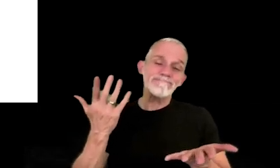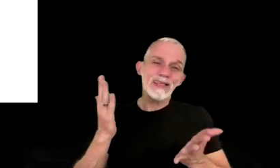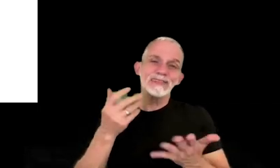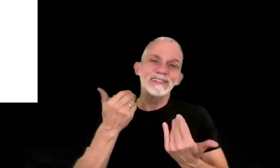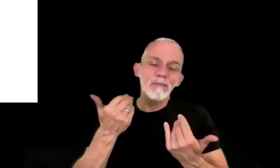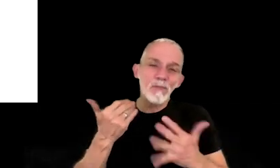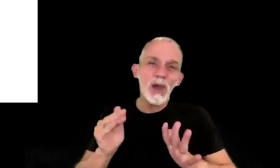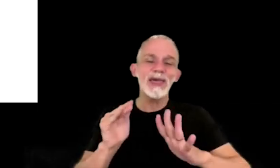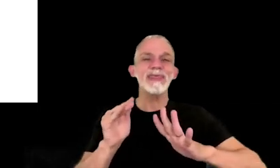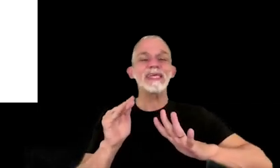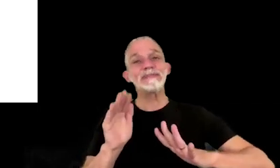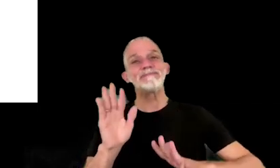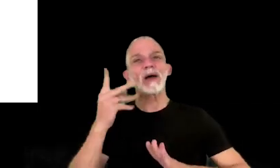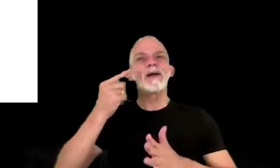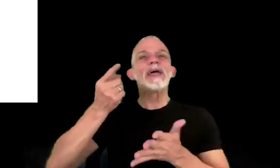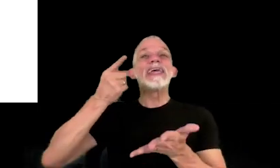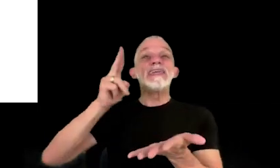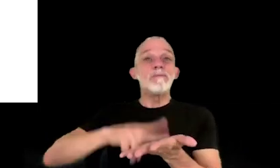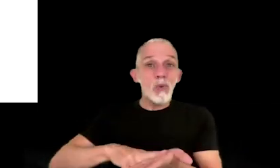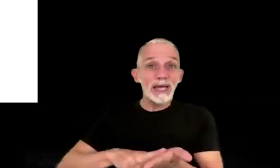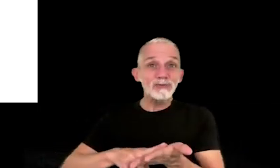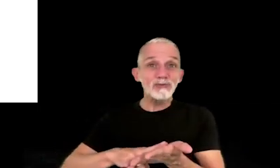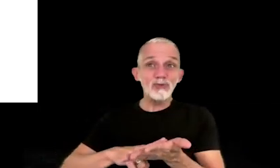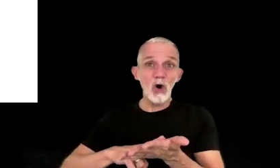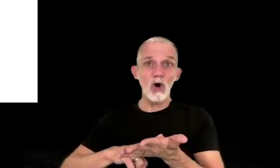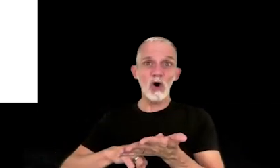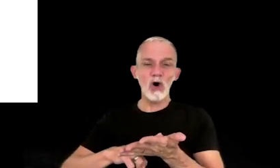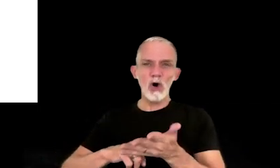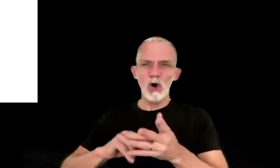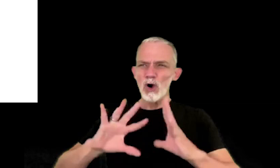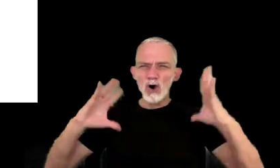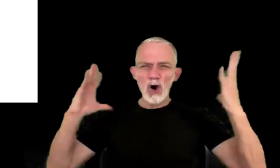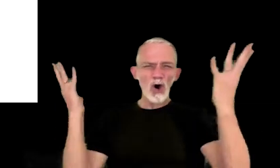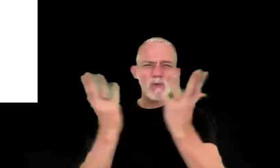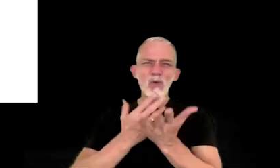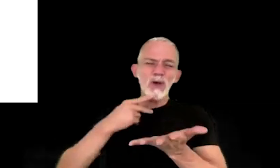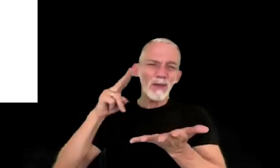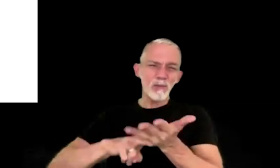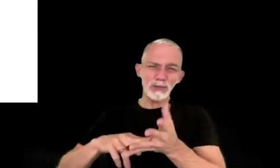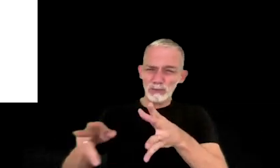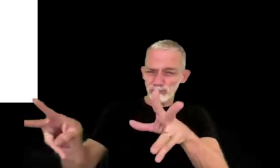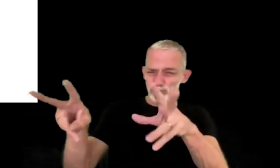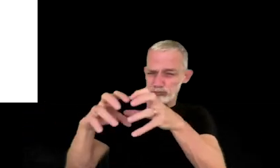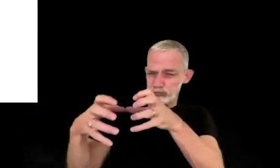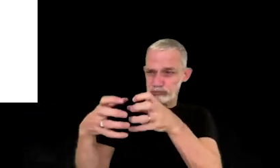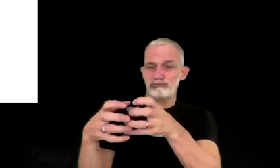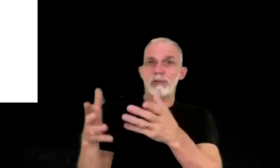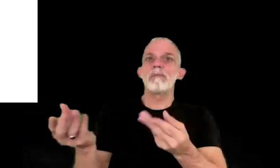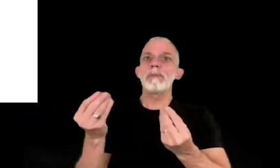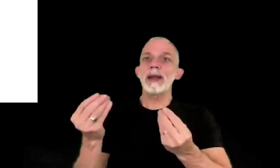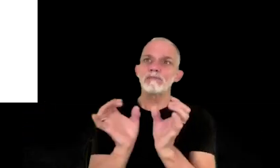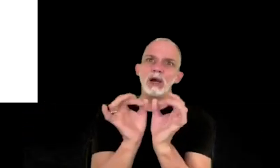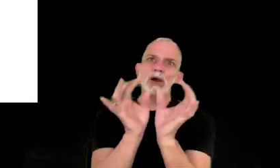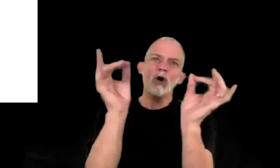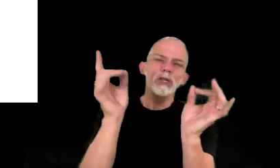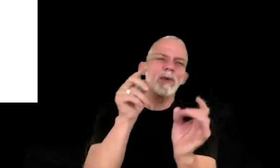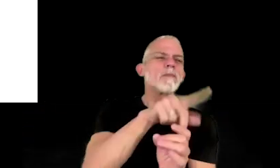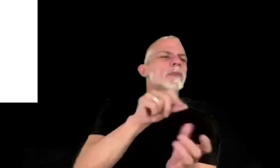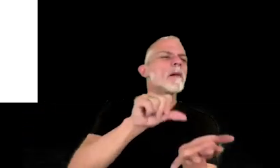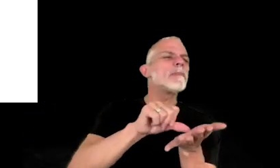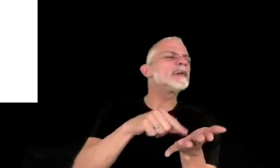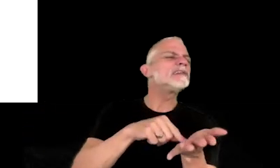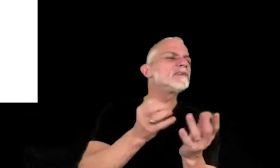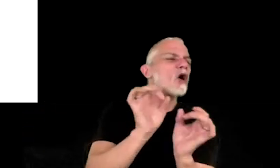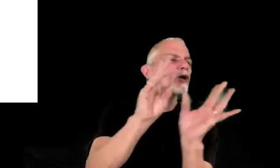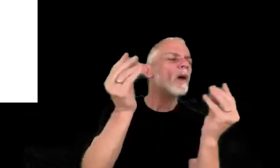algún tipo de impuesto global de carácter ambiental, en función a lo que va, digamos, contaminando cada país,